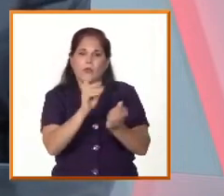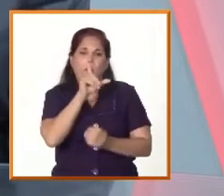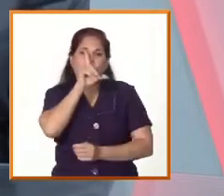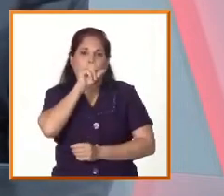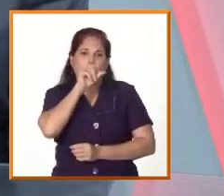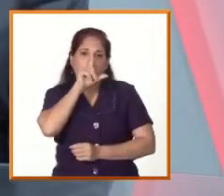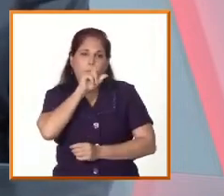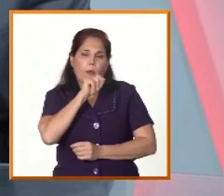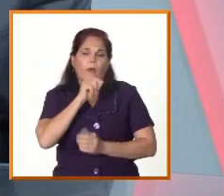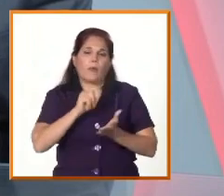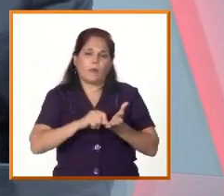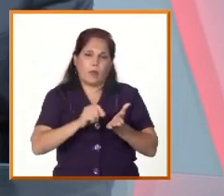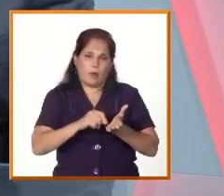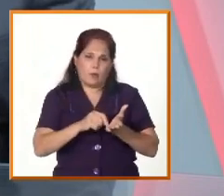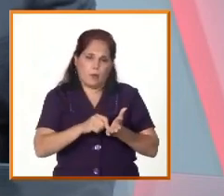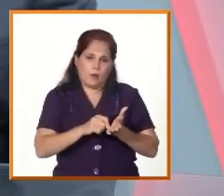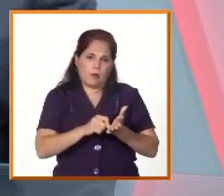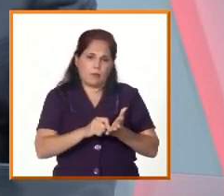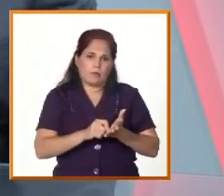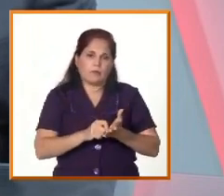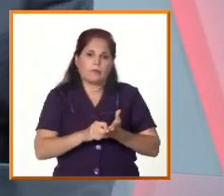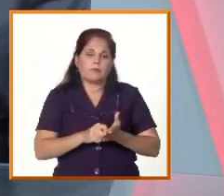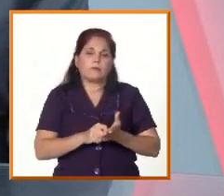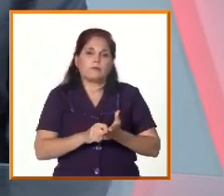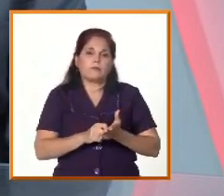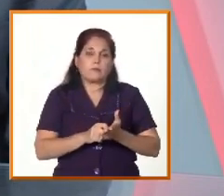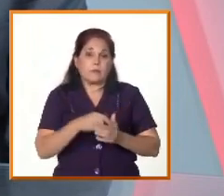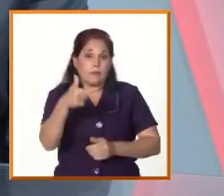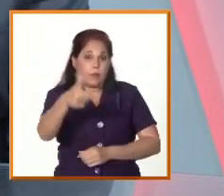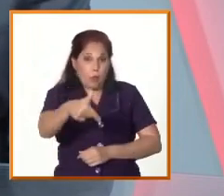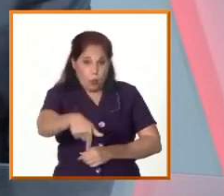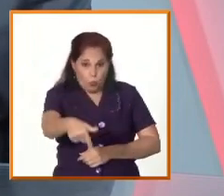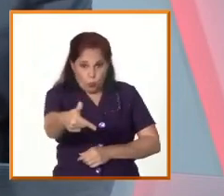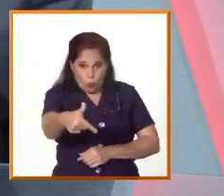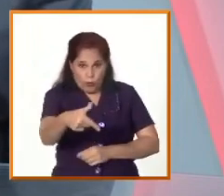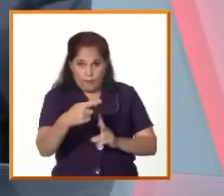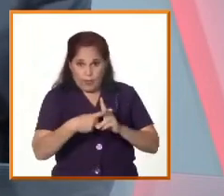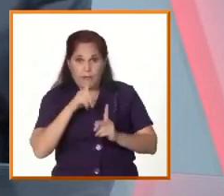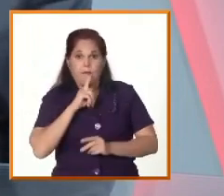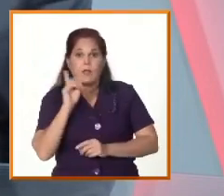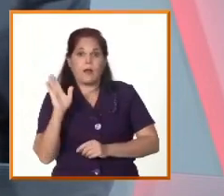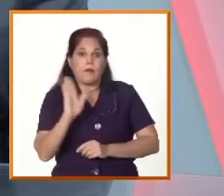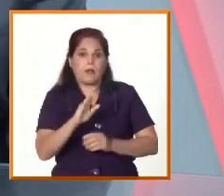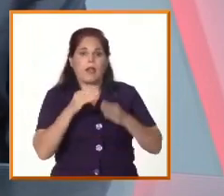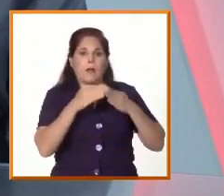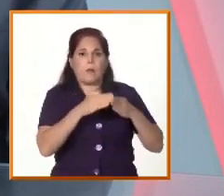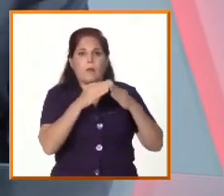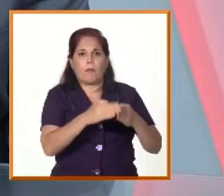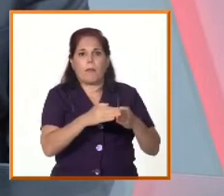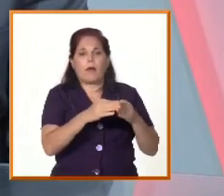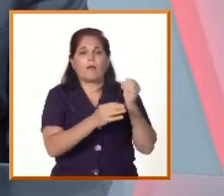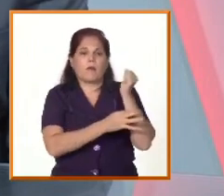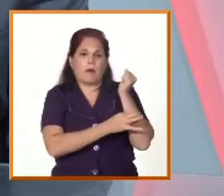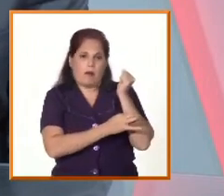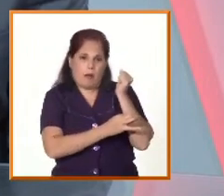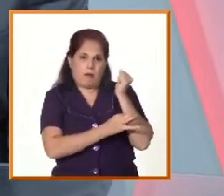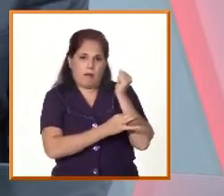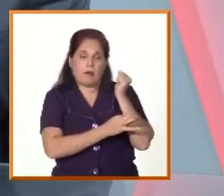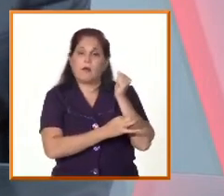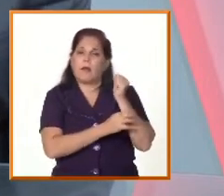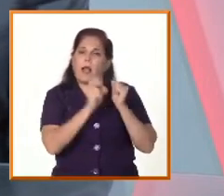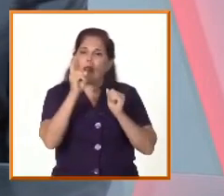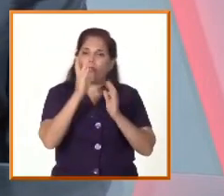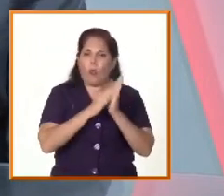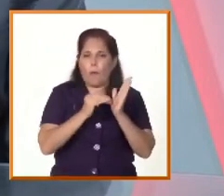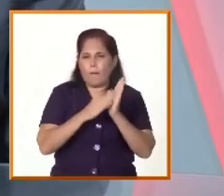de pollo a la canasta familiar normal está llegando un juez el jueves jueves viernes un barco con materia prima cárnica por tanto trae inventario para